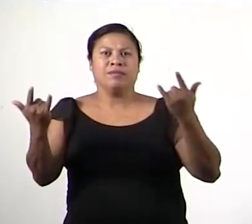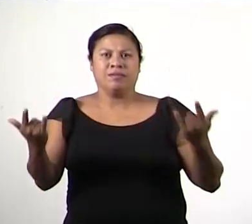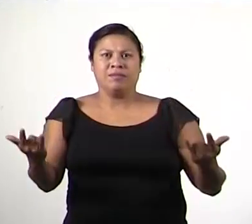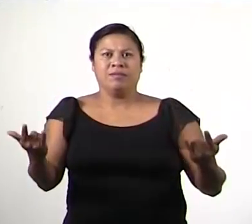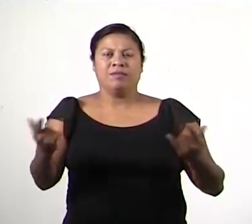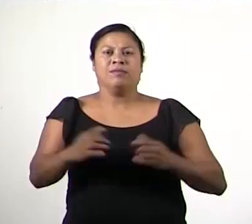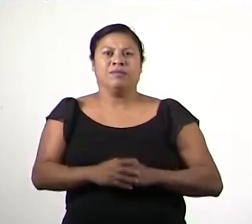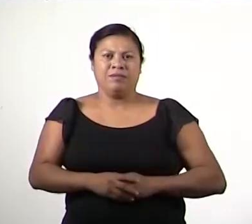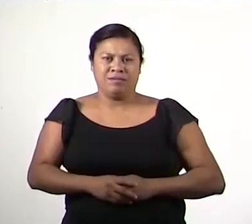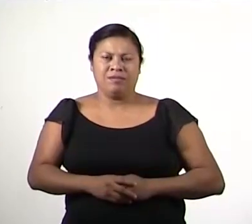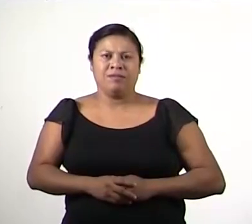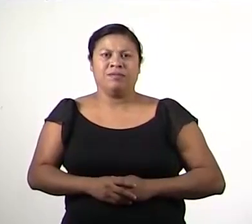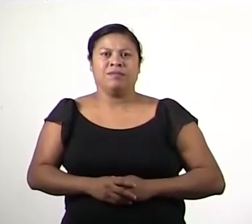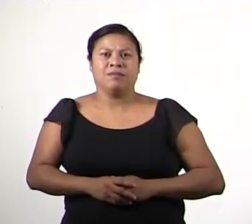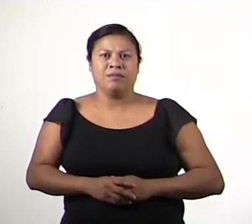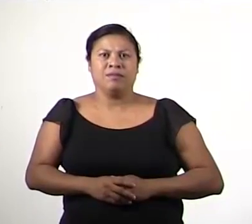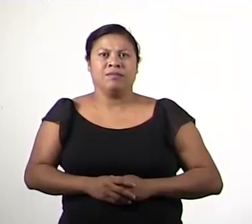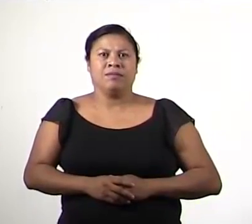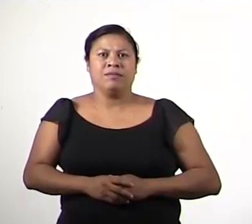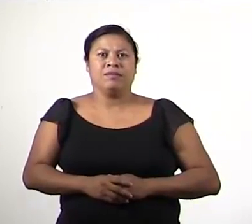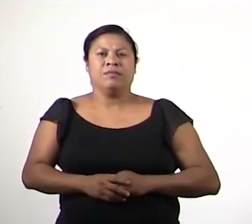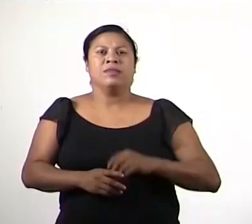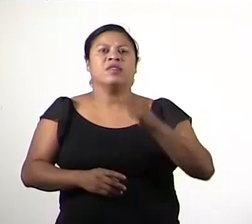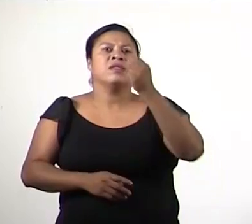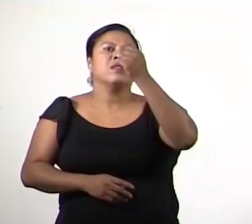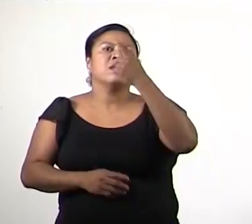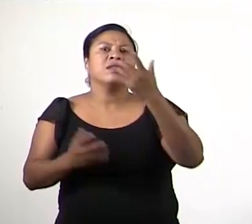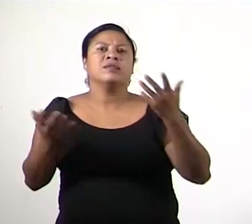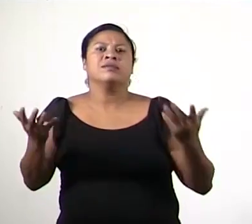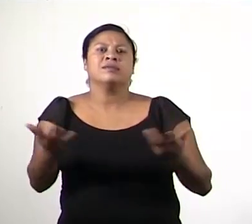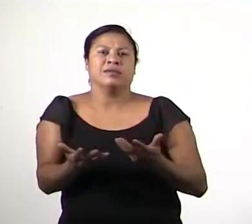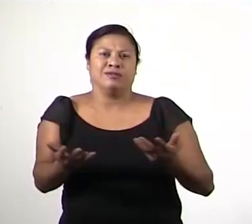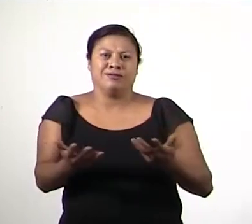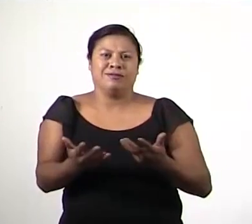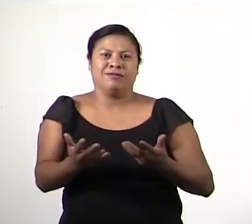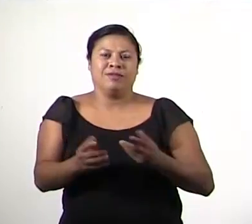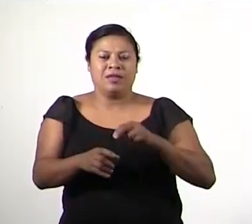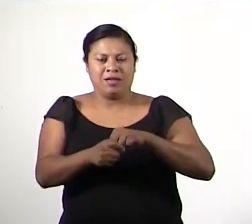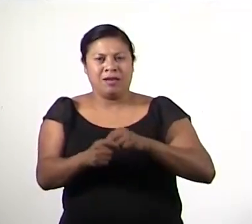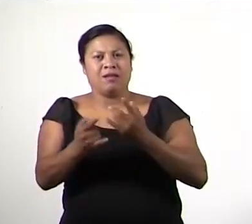en el hecho?